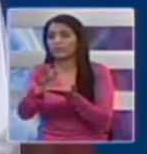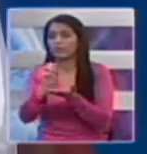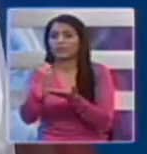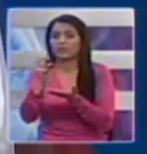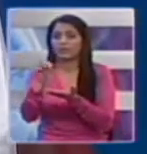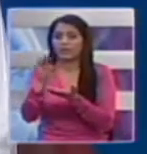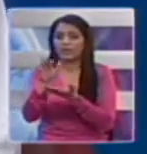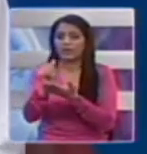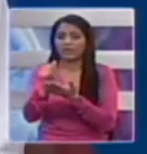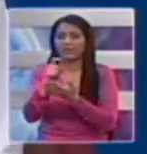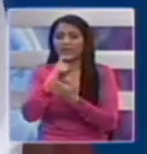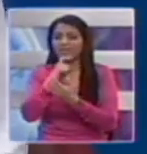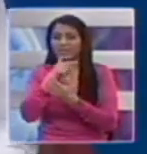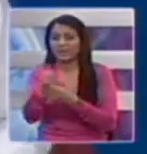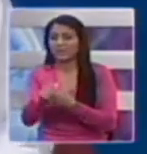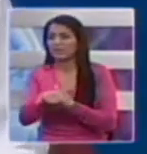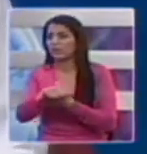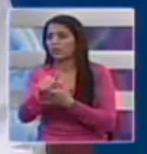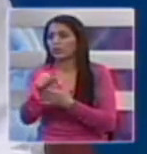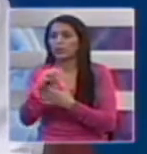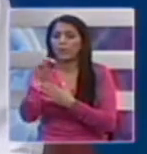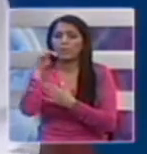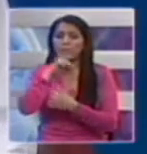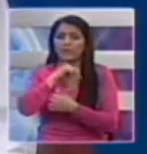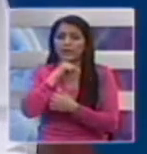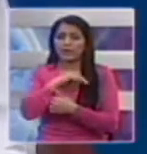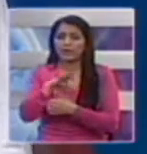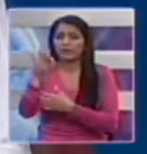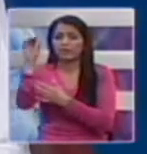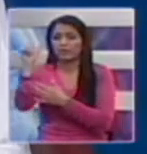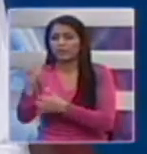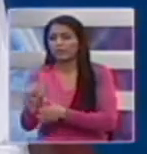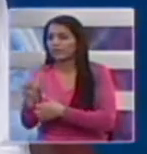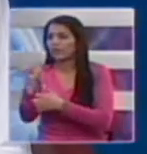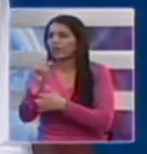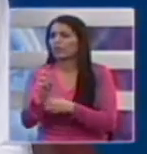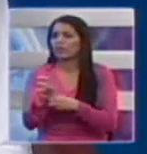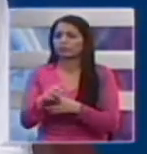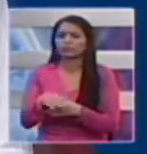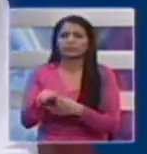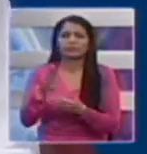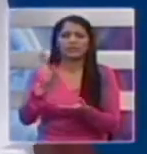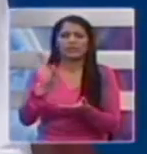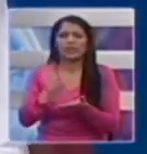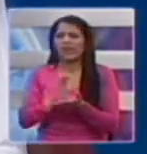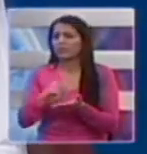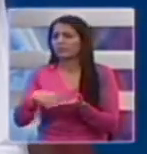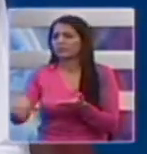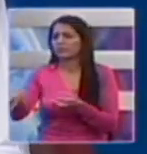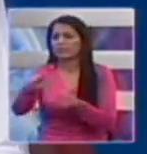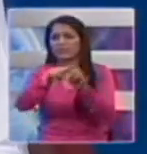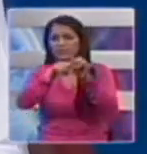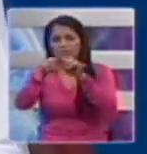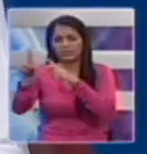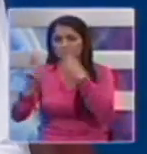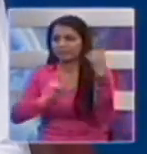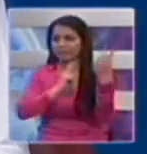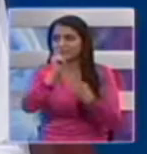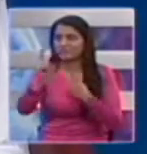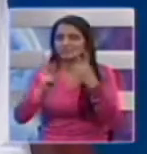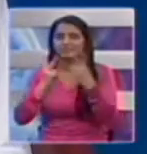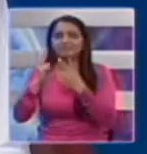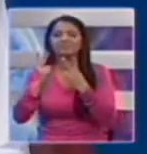Manta, Flavio Alfaro, El Carmen, y realmente la acogida y las adhesiones pues fueron